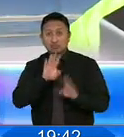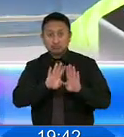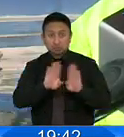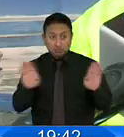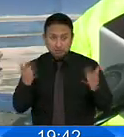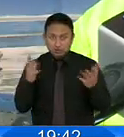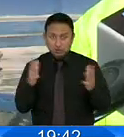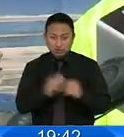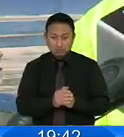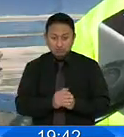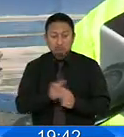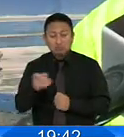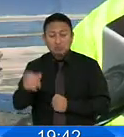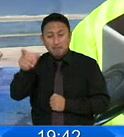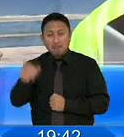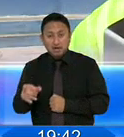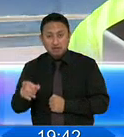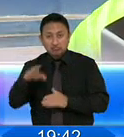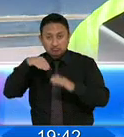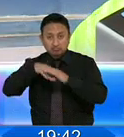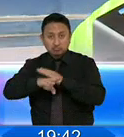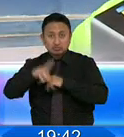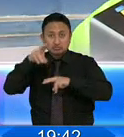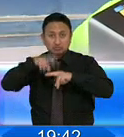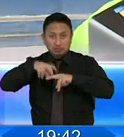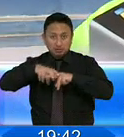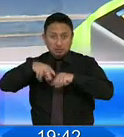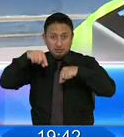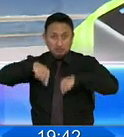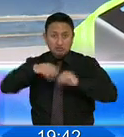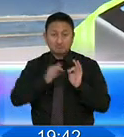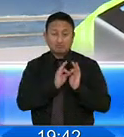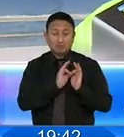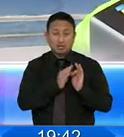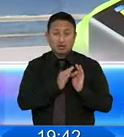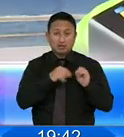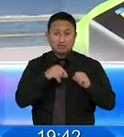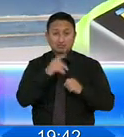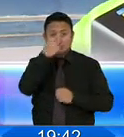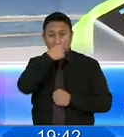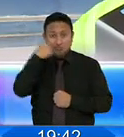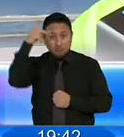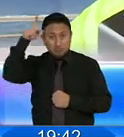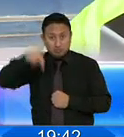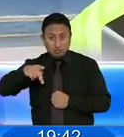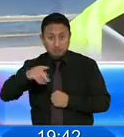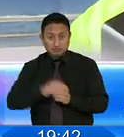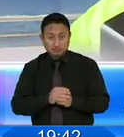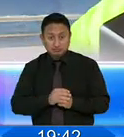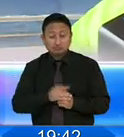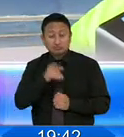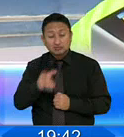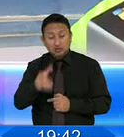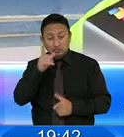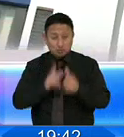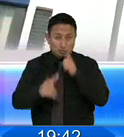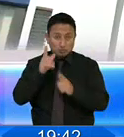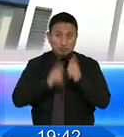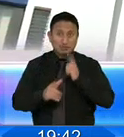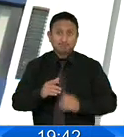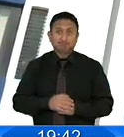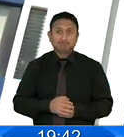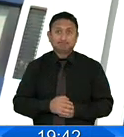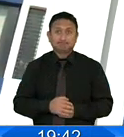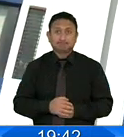donde acostumbran las personas en el sector de Calderón y Carapungo ingerir bebidas alcohólicas. Agentes